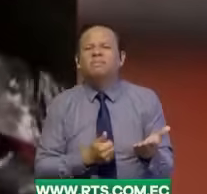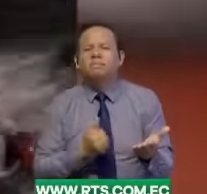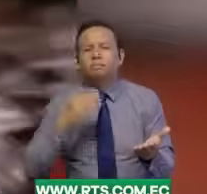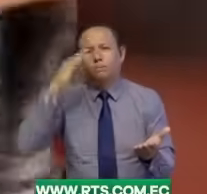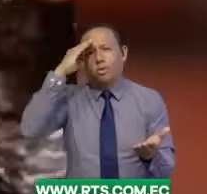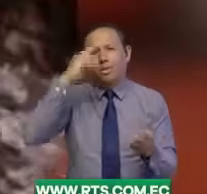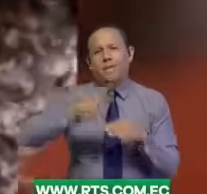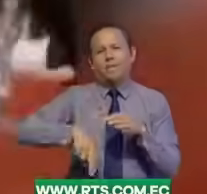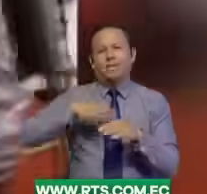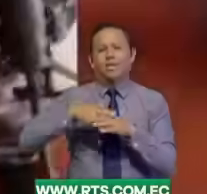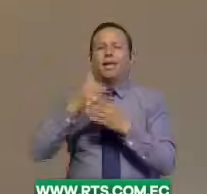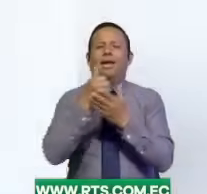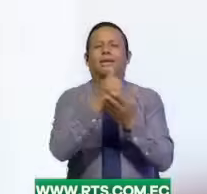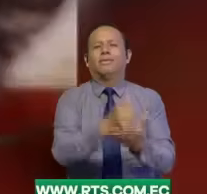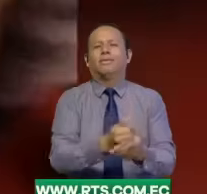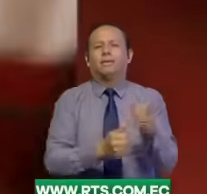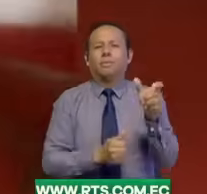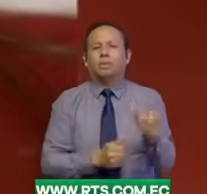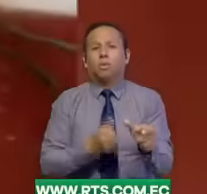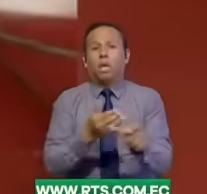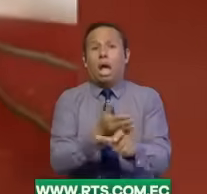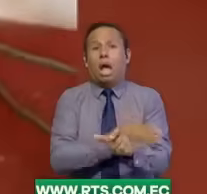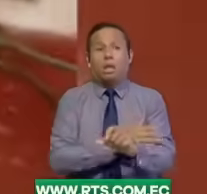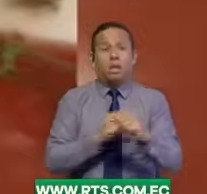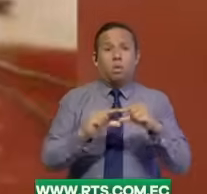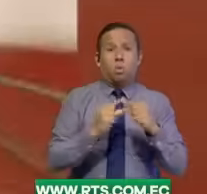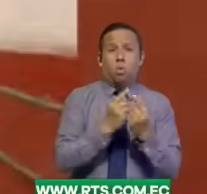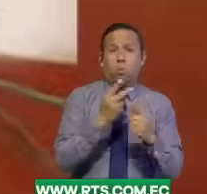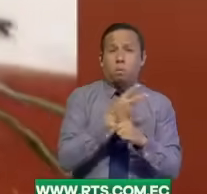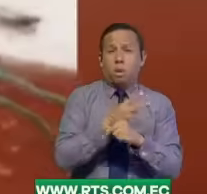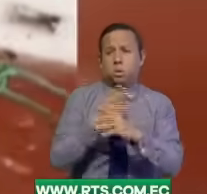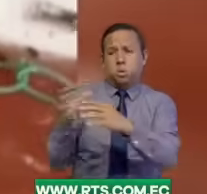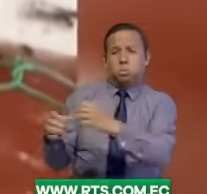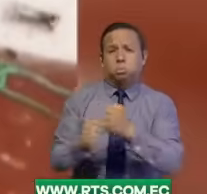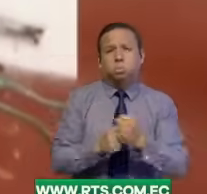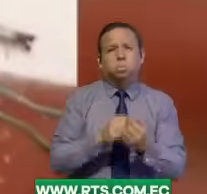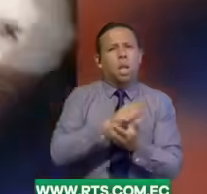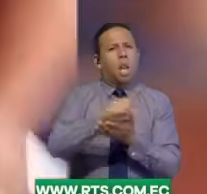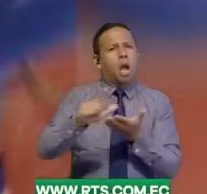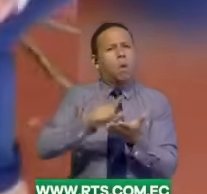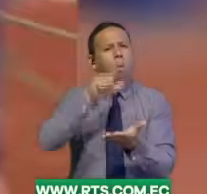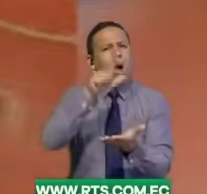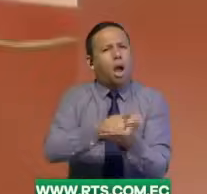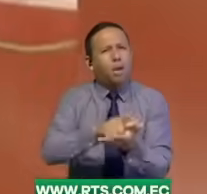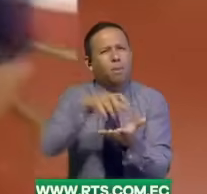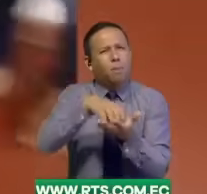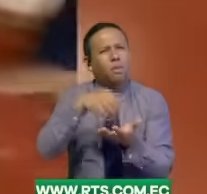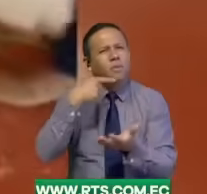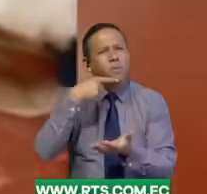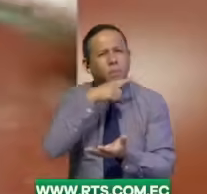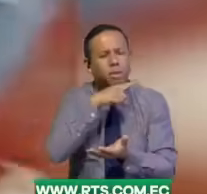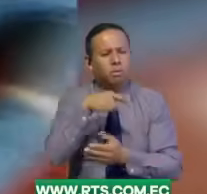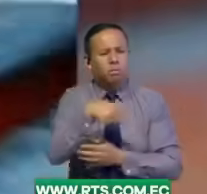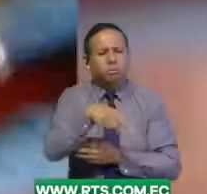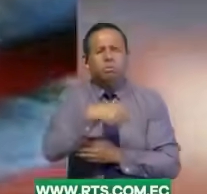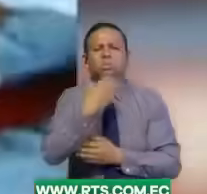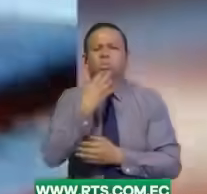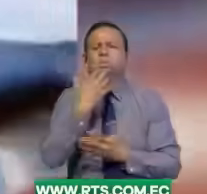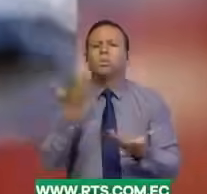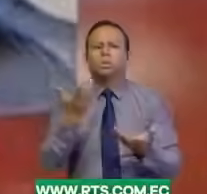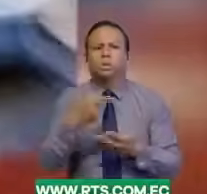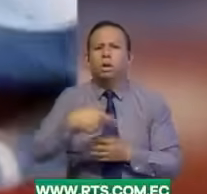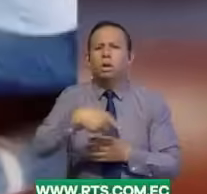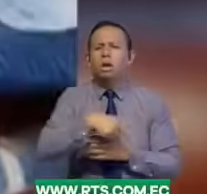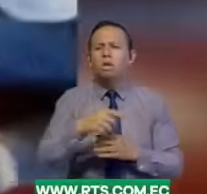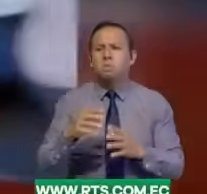Nacional procedió a la liberación de una víctima de secuestro. Lago Agrio, provincia de Sucumbíos. Los antisociales dejaron al ciudadano en una